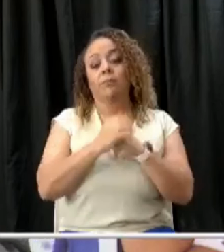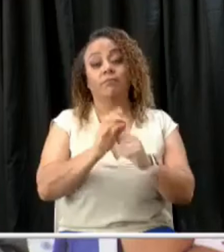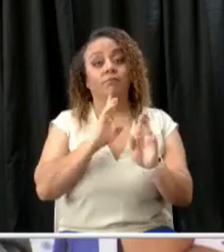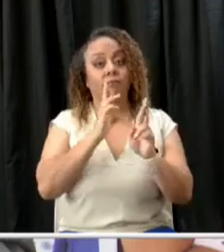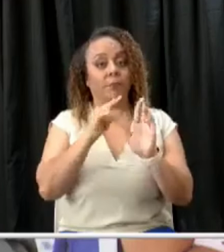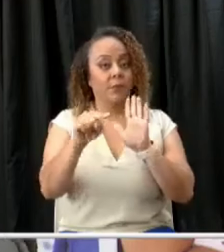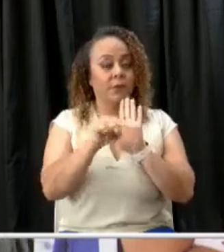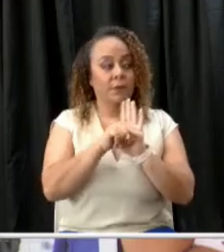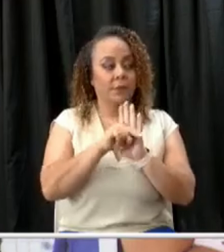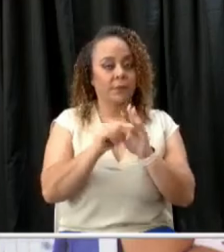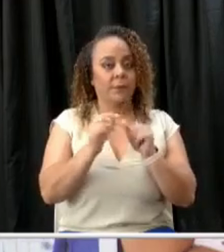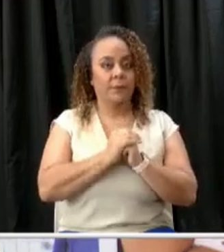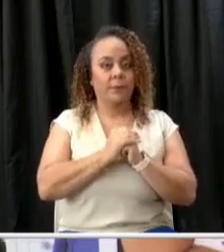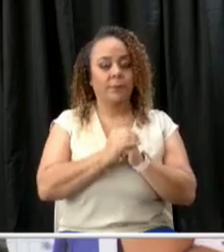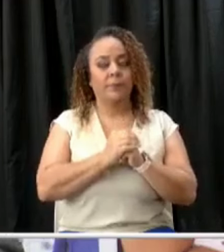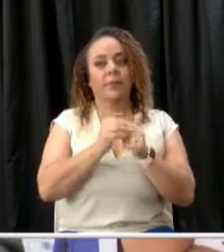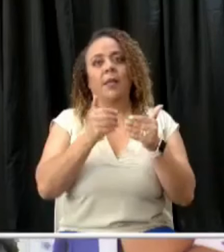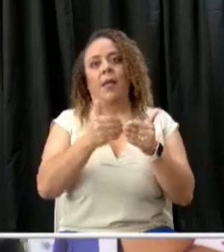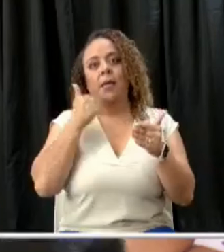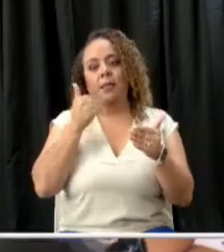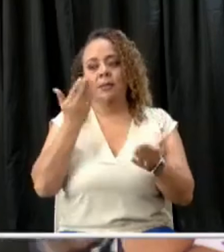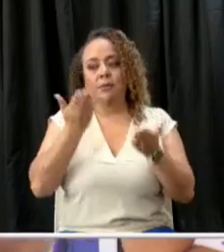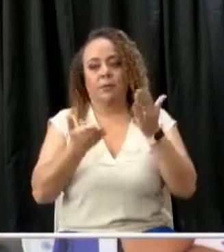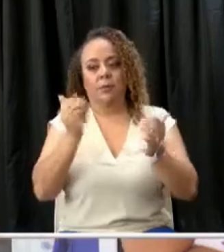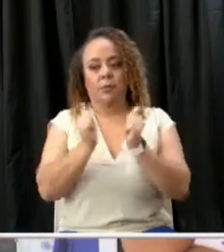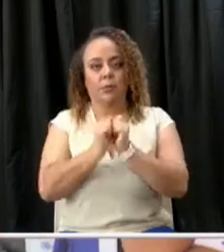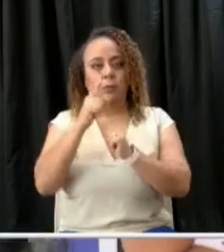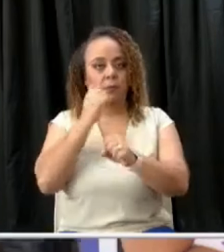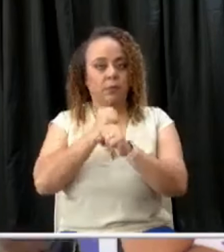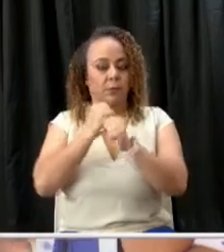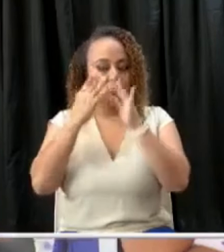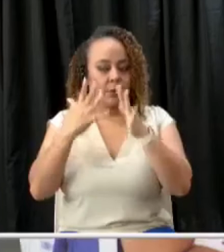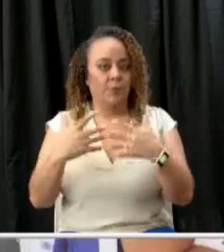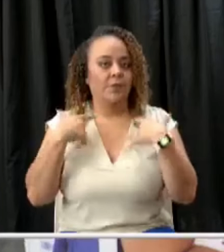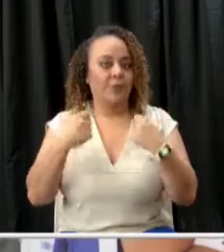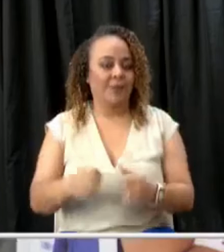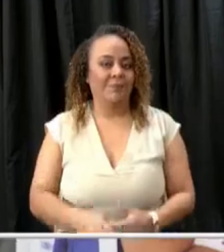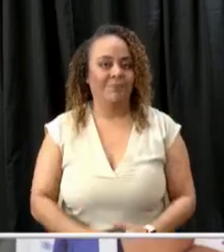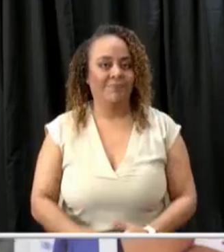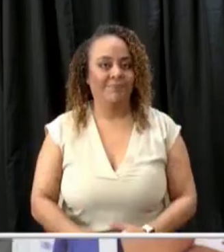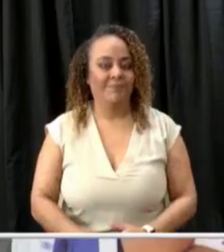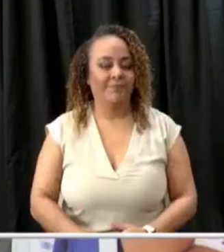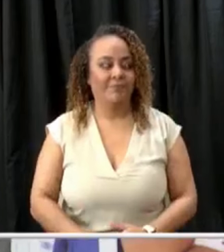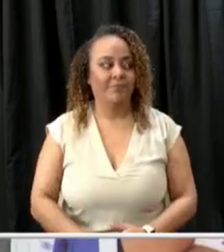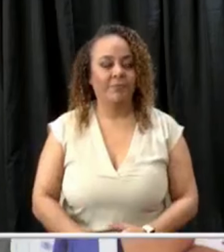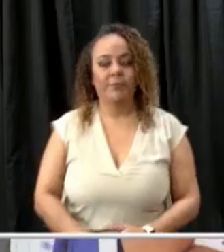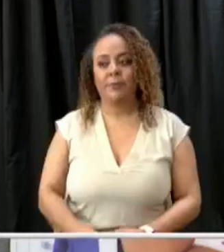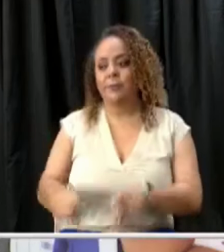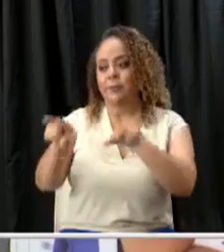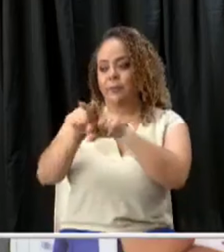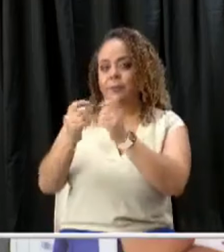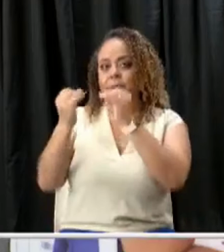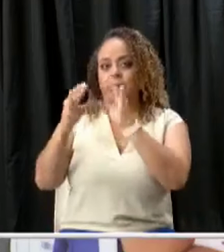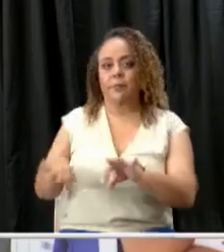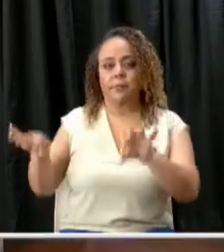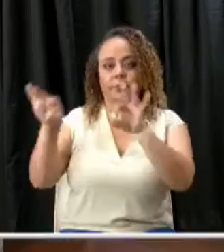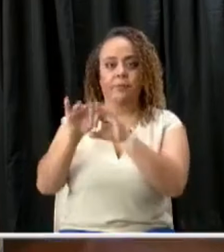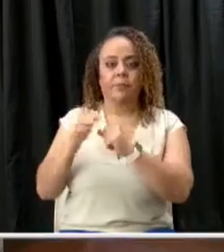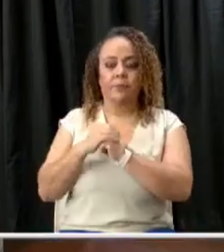efectos negativos se vean antes en comparación con un trabajador que esté sano. También muy